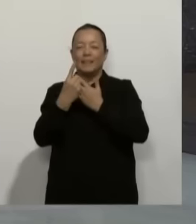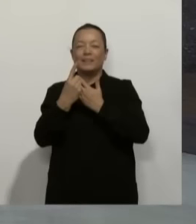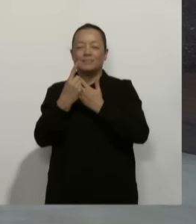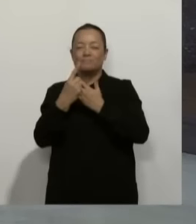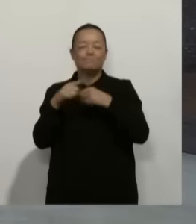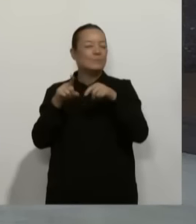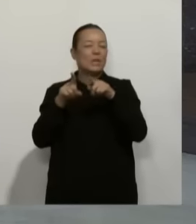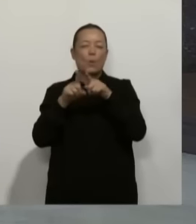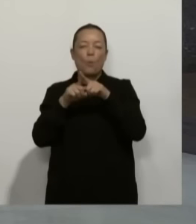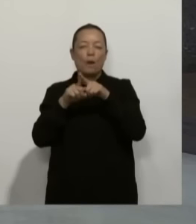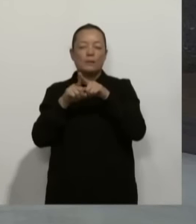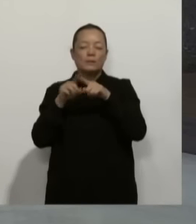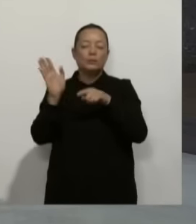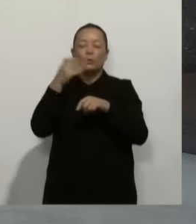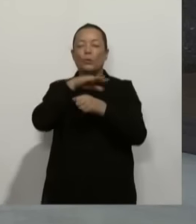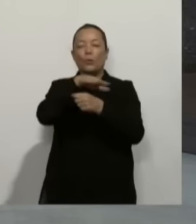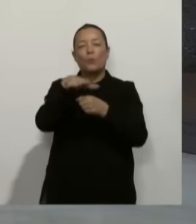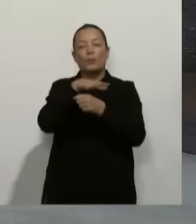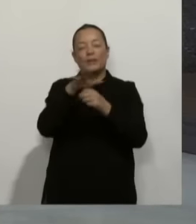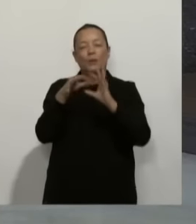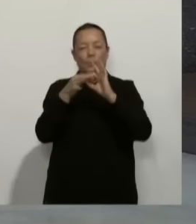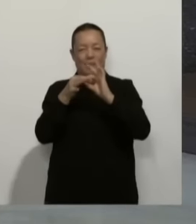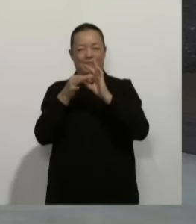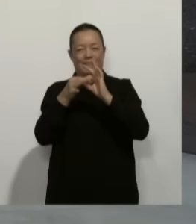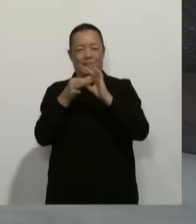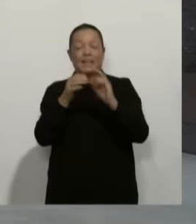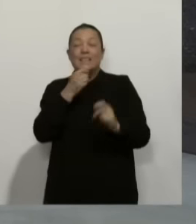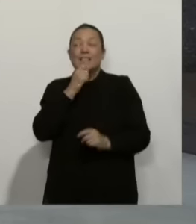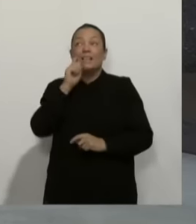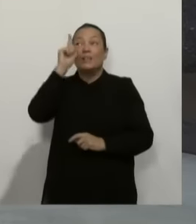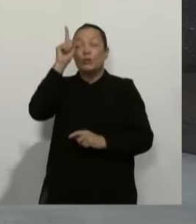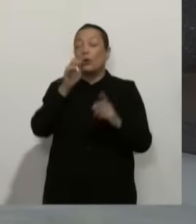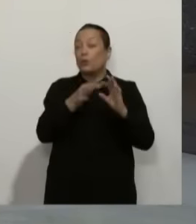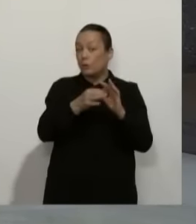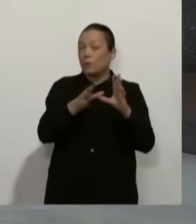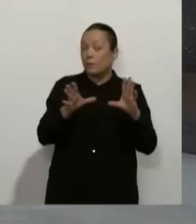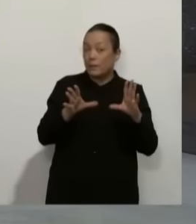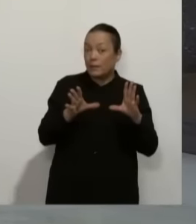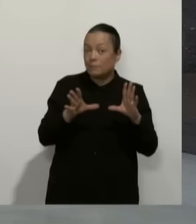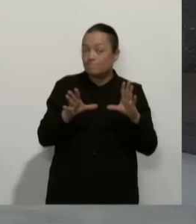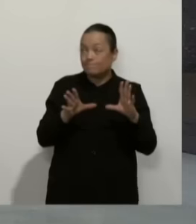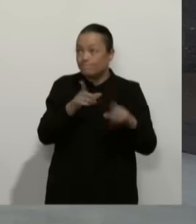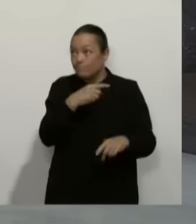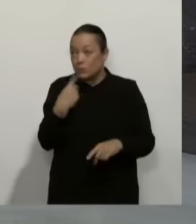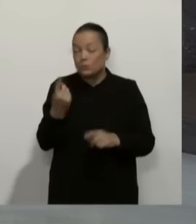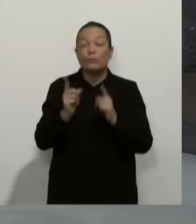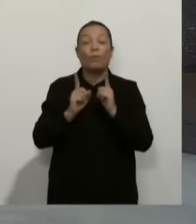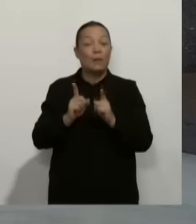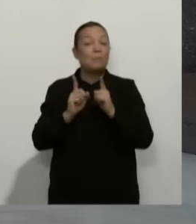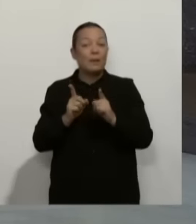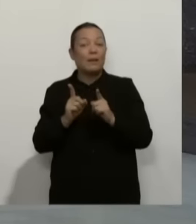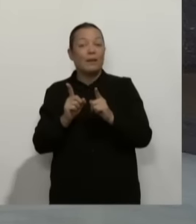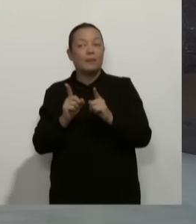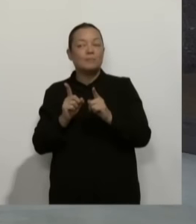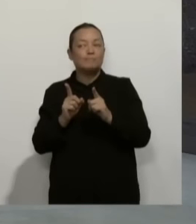tal astilla, somos su comunidad. Si Dios es un Dios liberador, nosotros